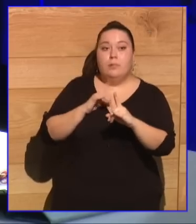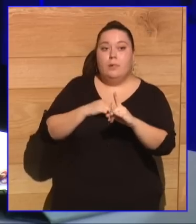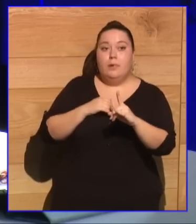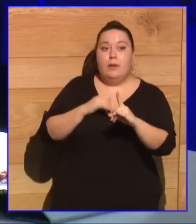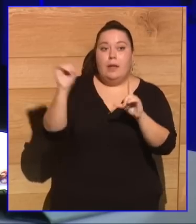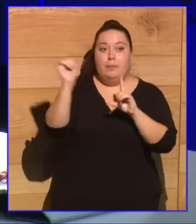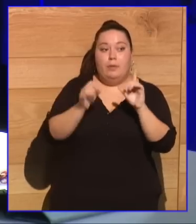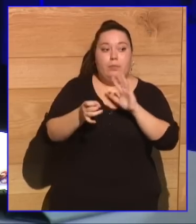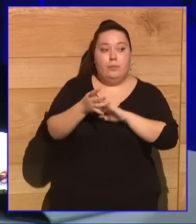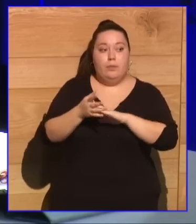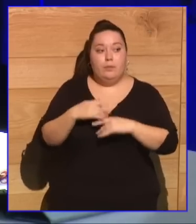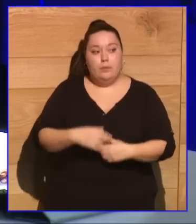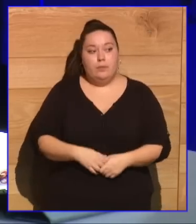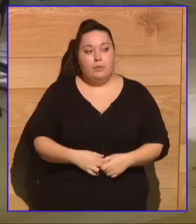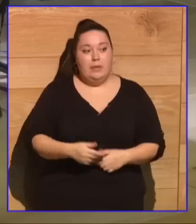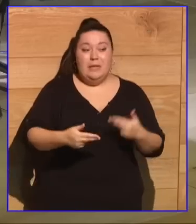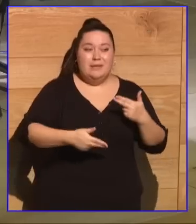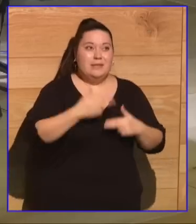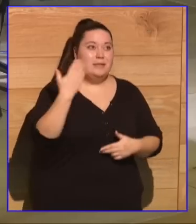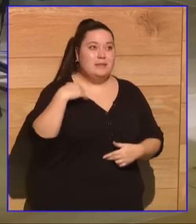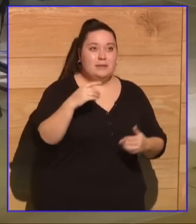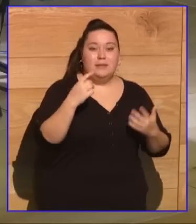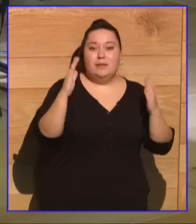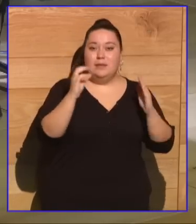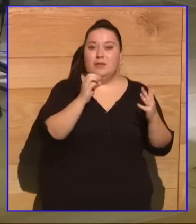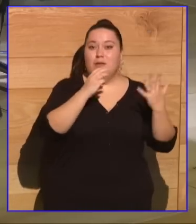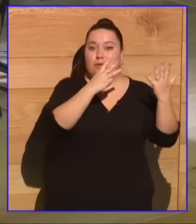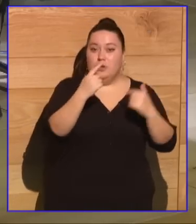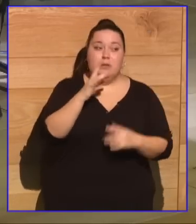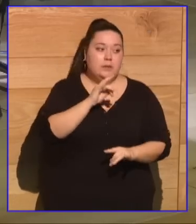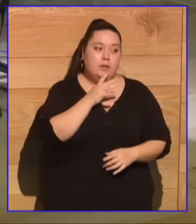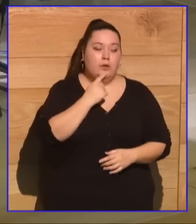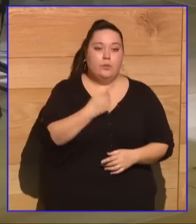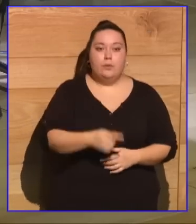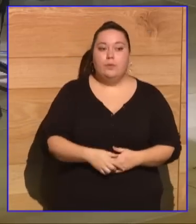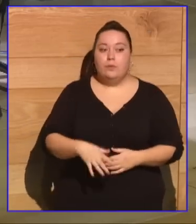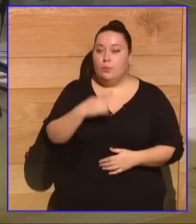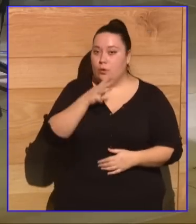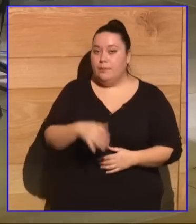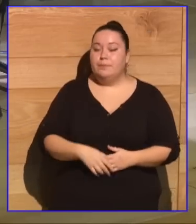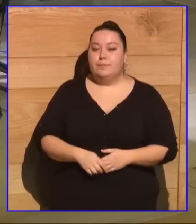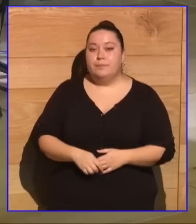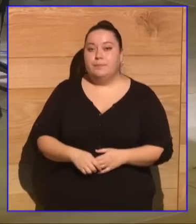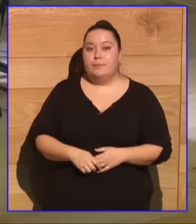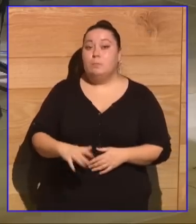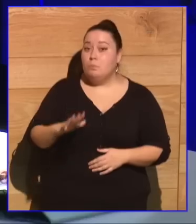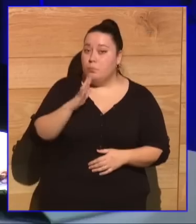película. Y ¿Estaba él en un dijo, taxi en el 81? Sí, ahora te cuento. Y esto se sabe, ahora te digo por qué. Claro. Y